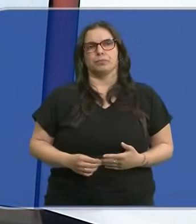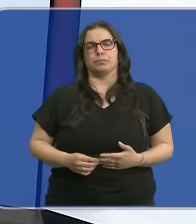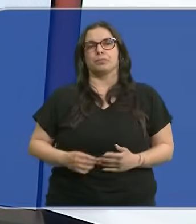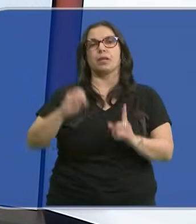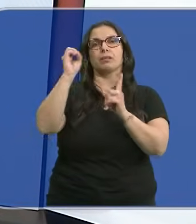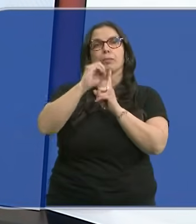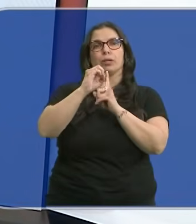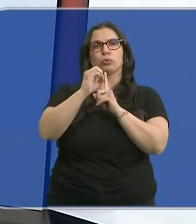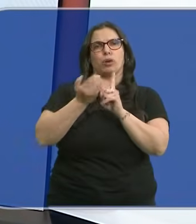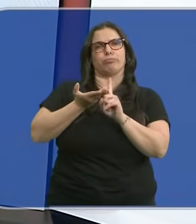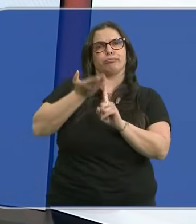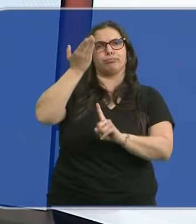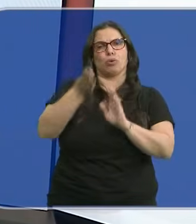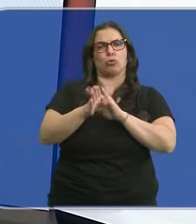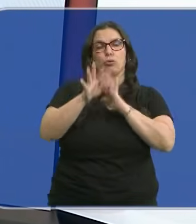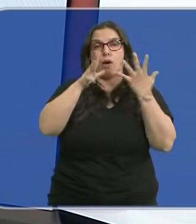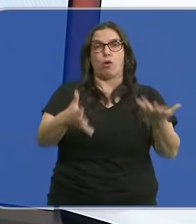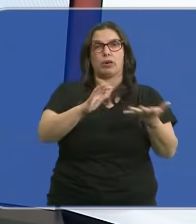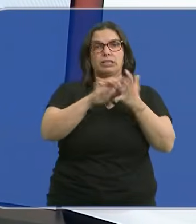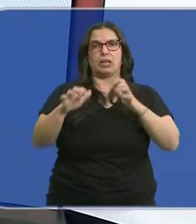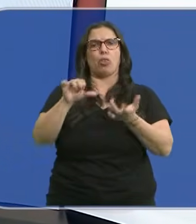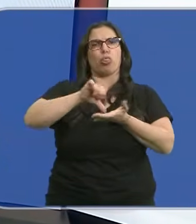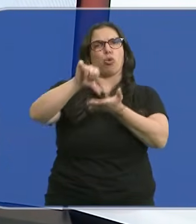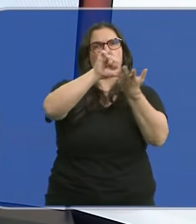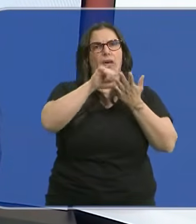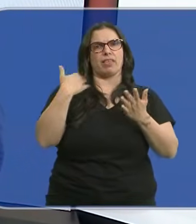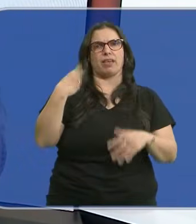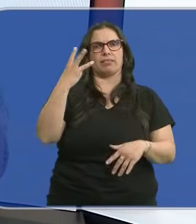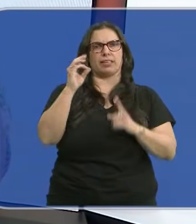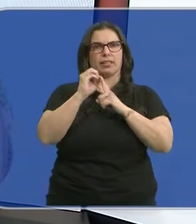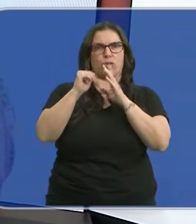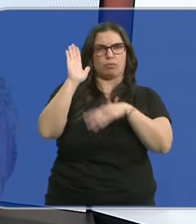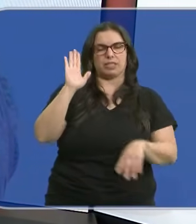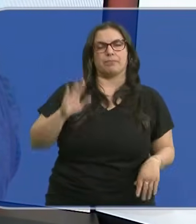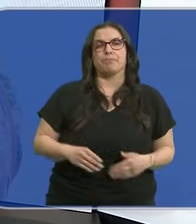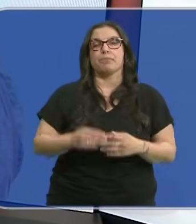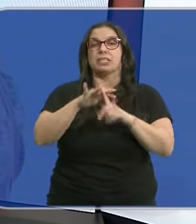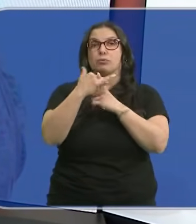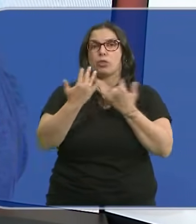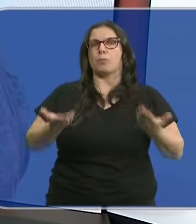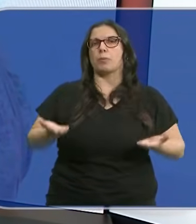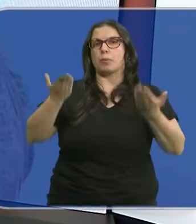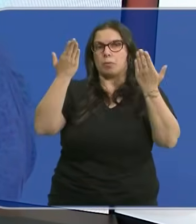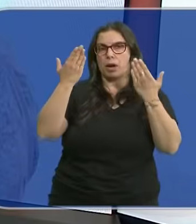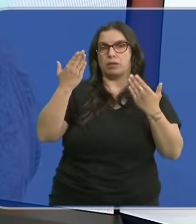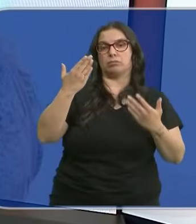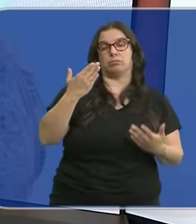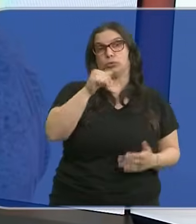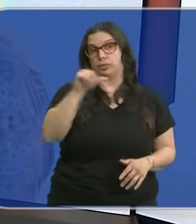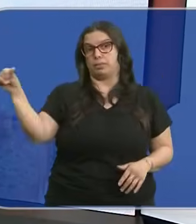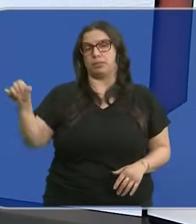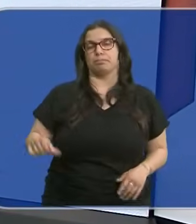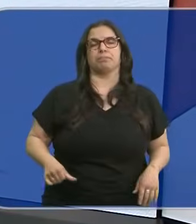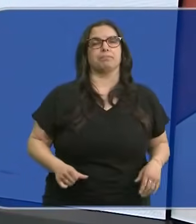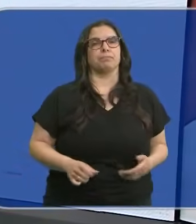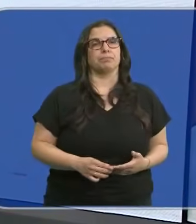Las temperaturas continúan subiendo y a esta hora en Castilla y León hay varias ciudades por encima de los 30 grados. La situación irá a más en lo que queda de semana.